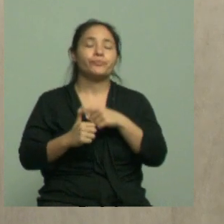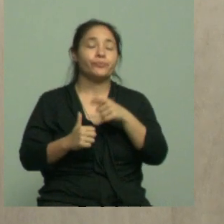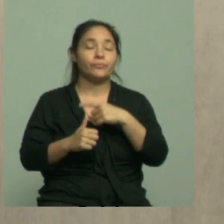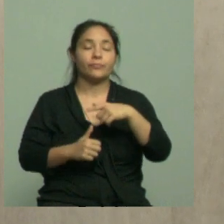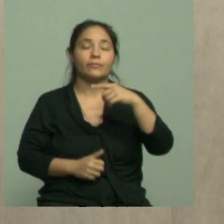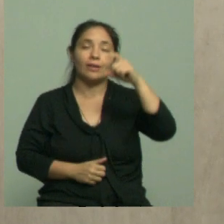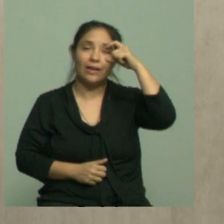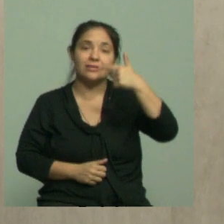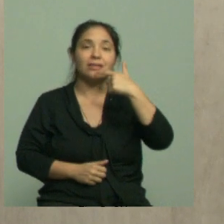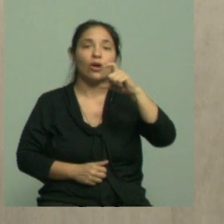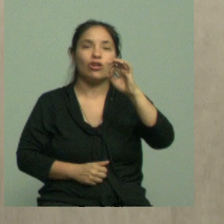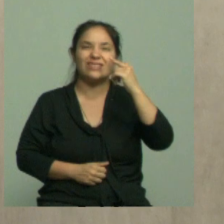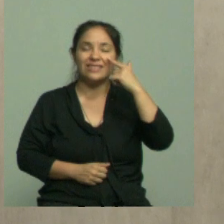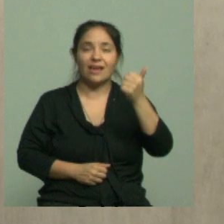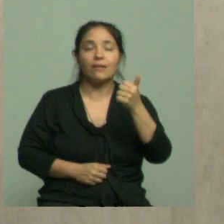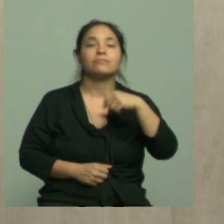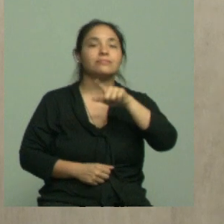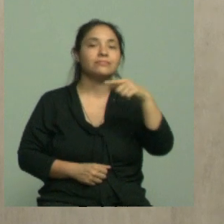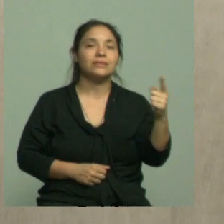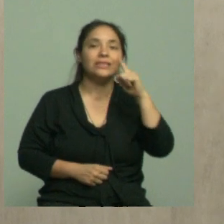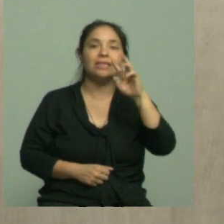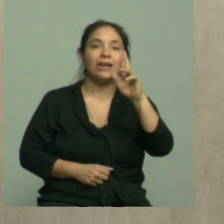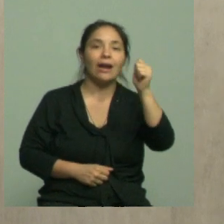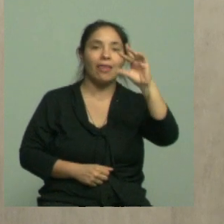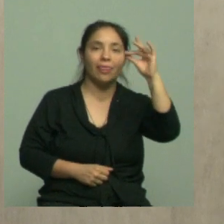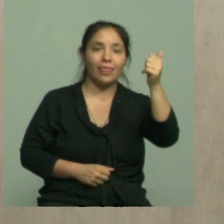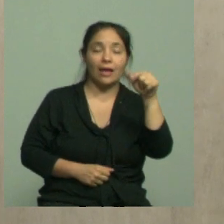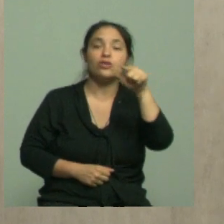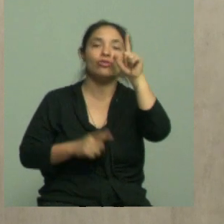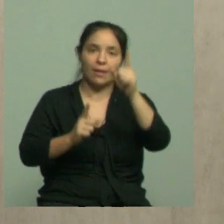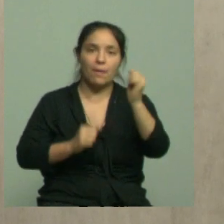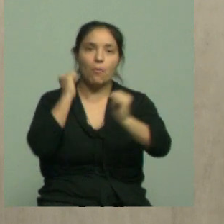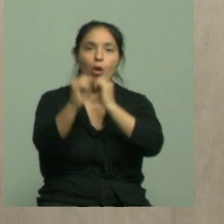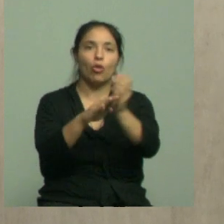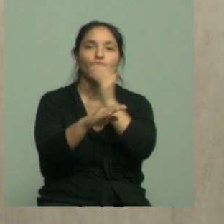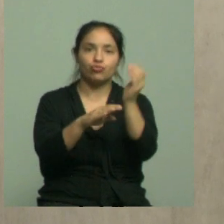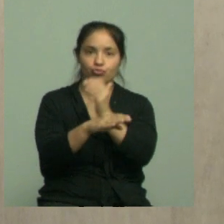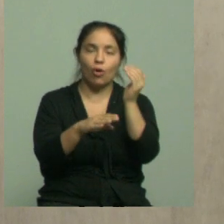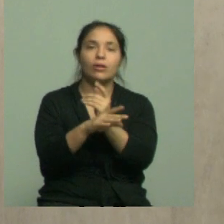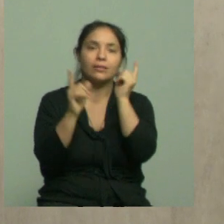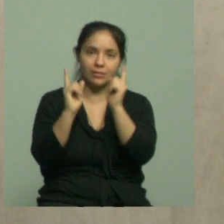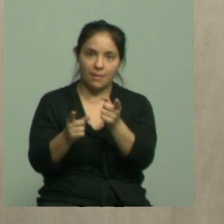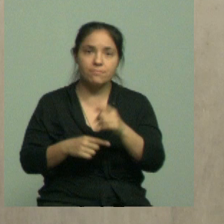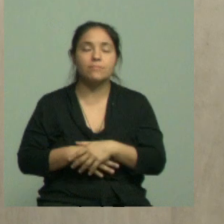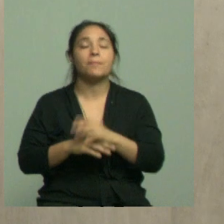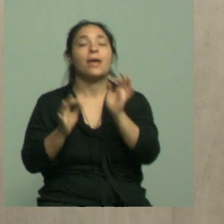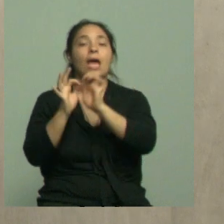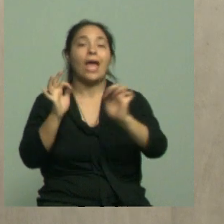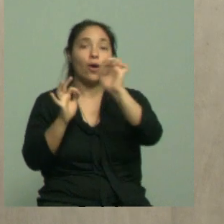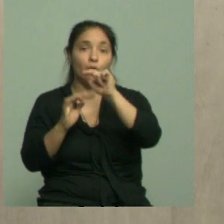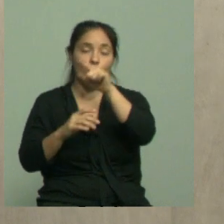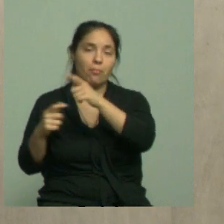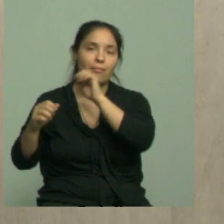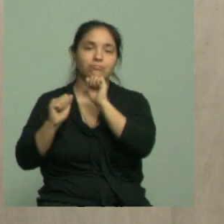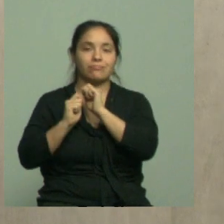hablando que prácticamente son países productores, que abastecen a sectores de la Unión Europea, y es ahí donde